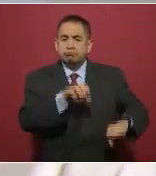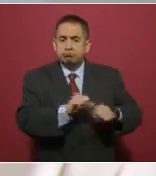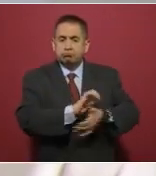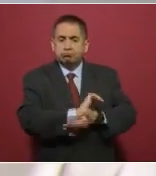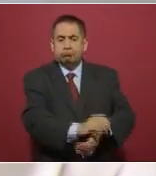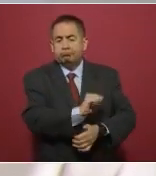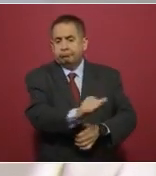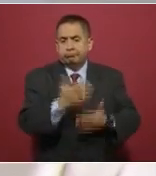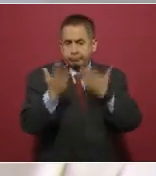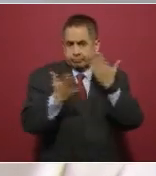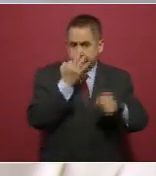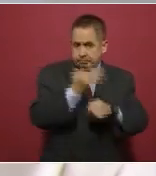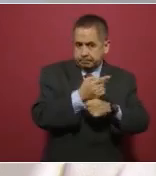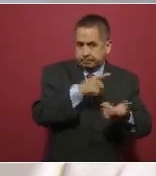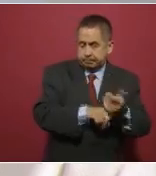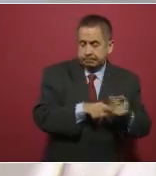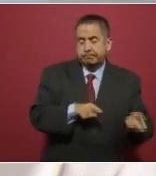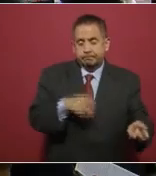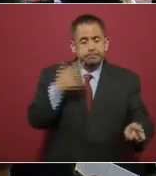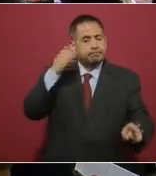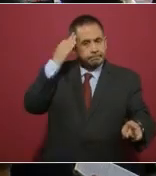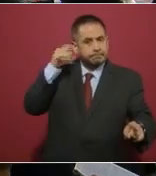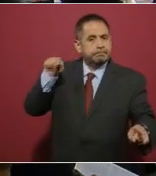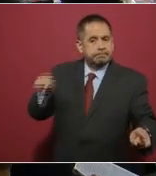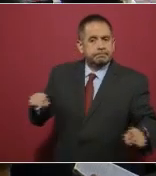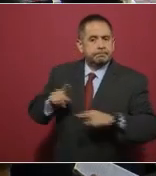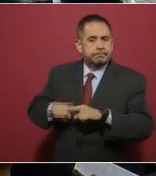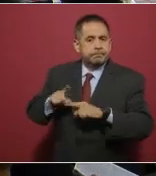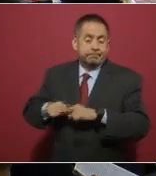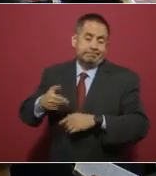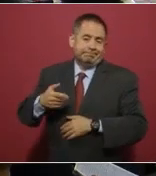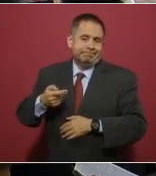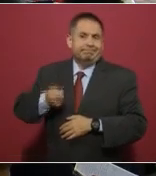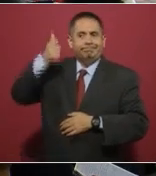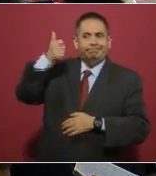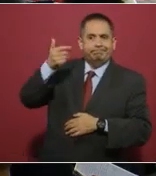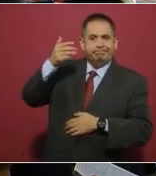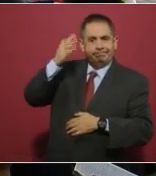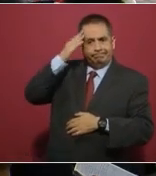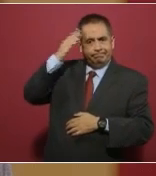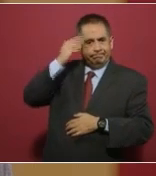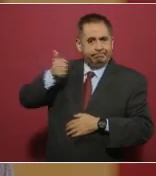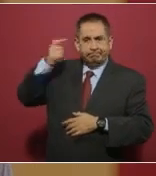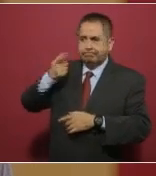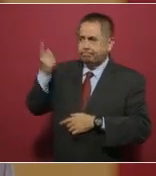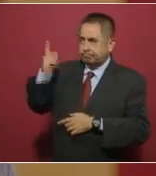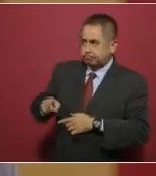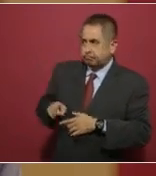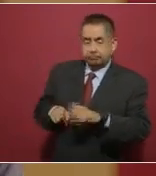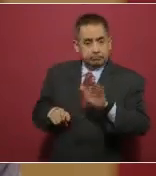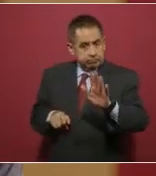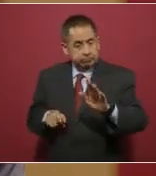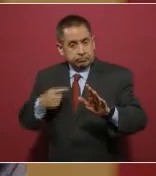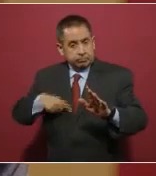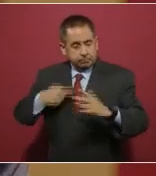Pero en ese entonces, y es algo que debemos de